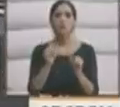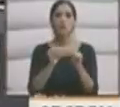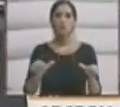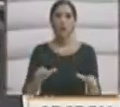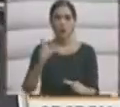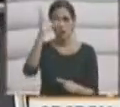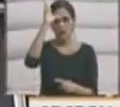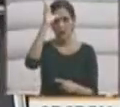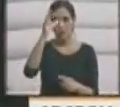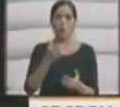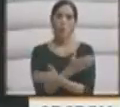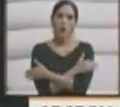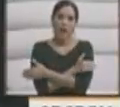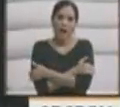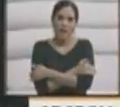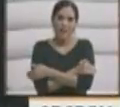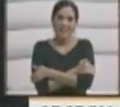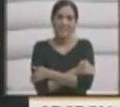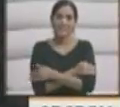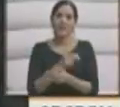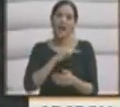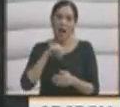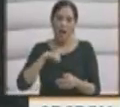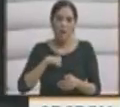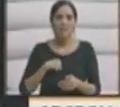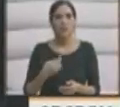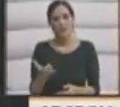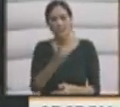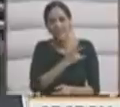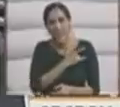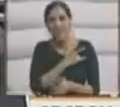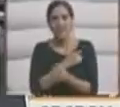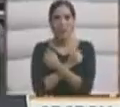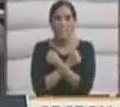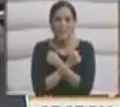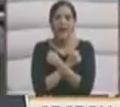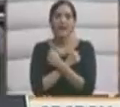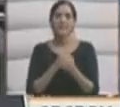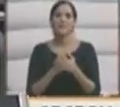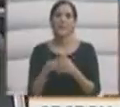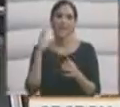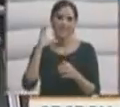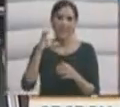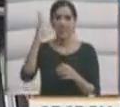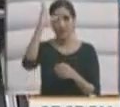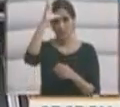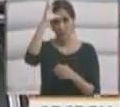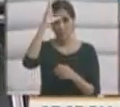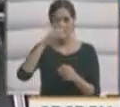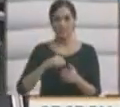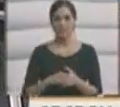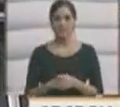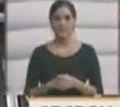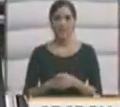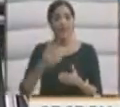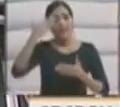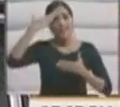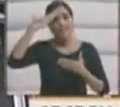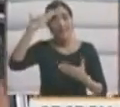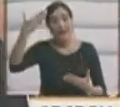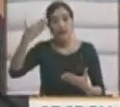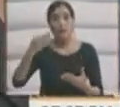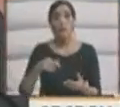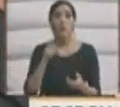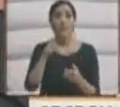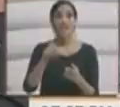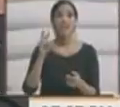Falcón. Un abrazo a nuestro querido, amado Estado Falcón. Saludos desde Ucrania,